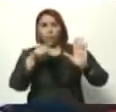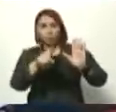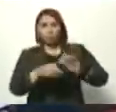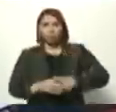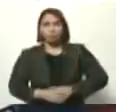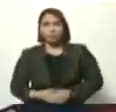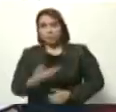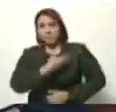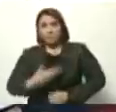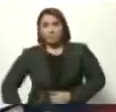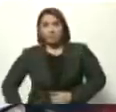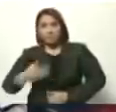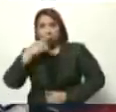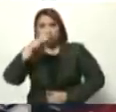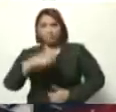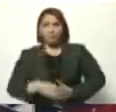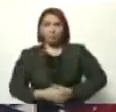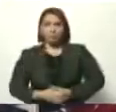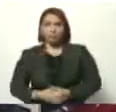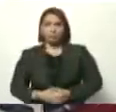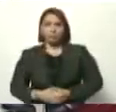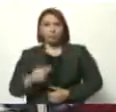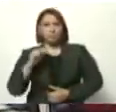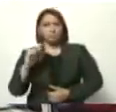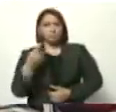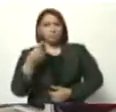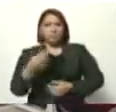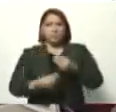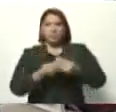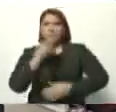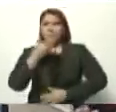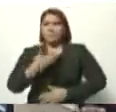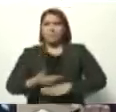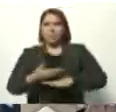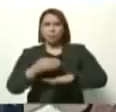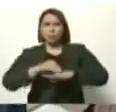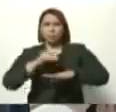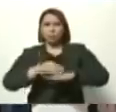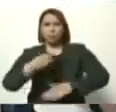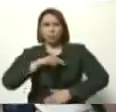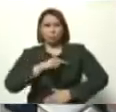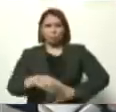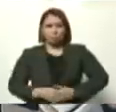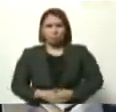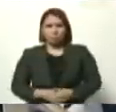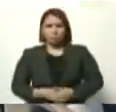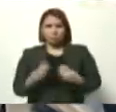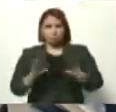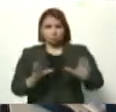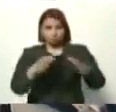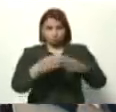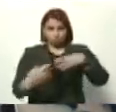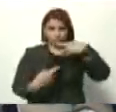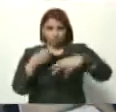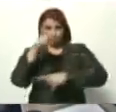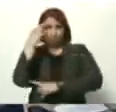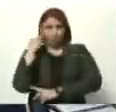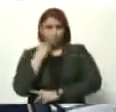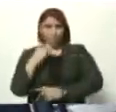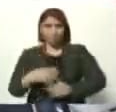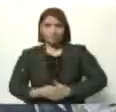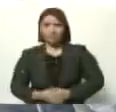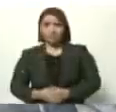el presidente Nicolás Maduro, lo primero que nos ha pedido a nosotros como factores de la revolución bolivariana